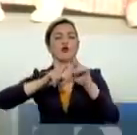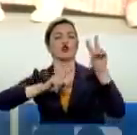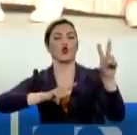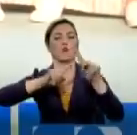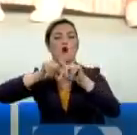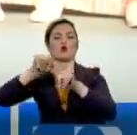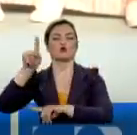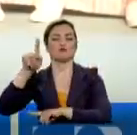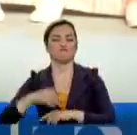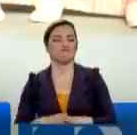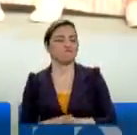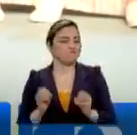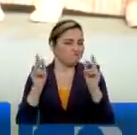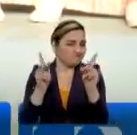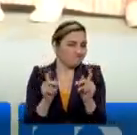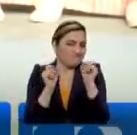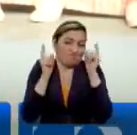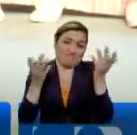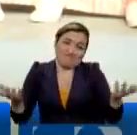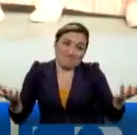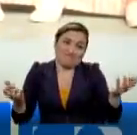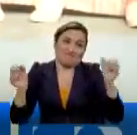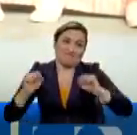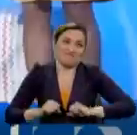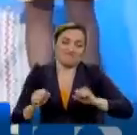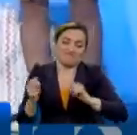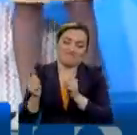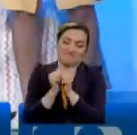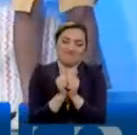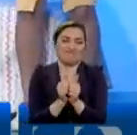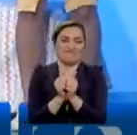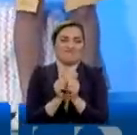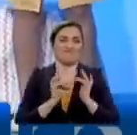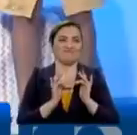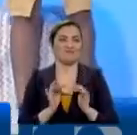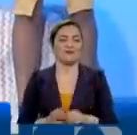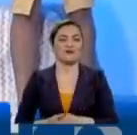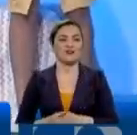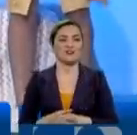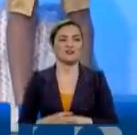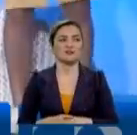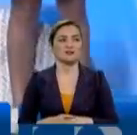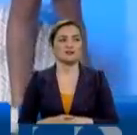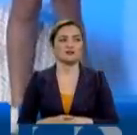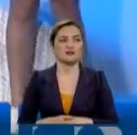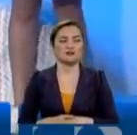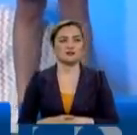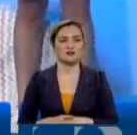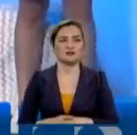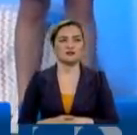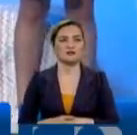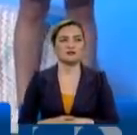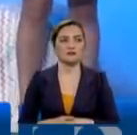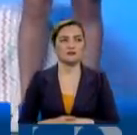2x1. Creo que es una oportunidad increíble para poder venir con parejas. ¡Ay! ¿Por qué contesté? ¡Qué